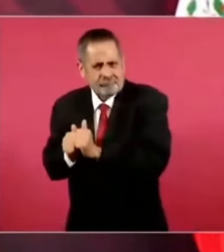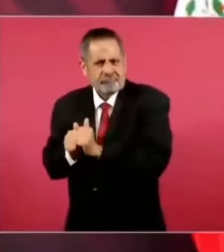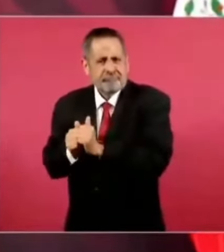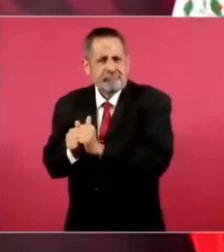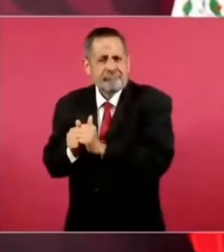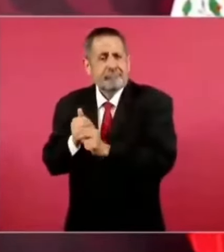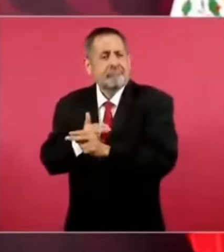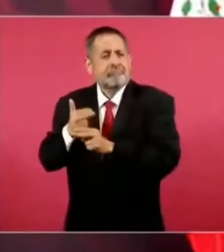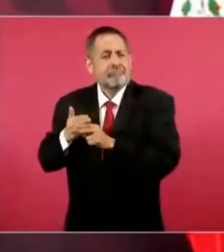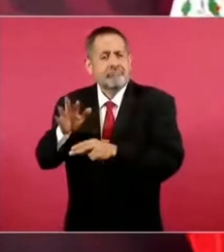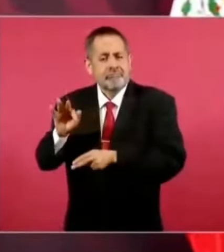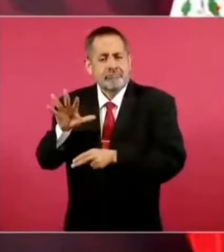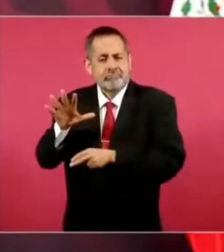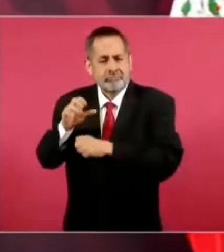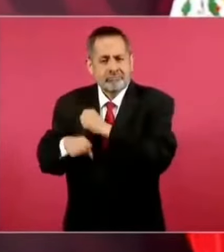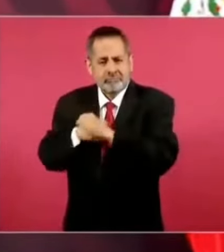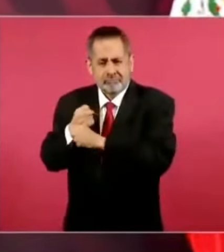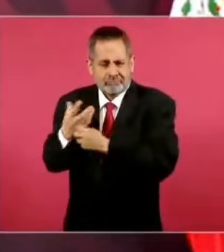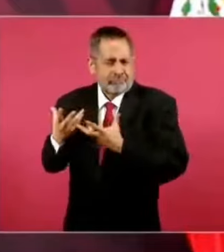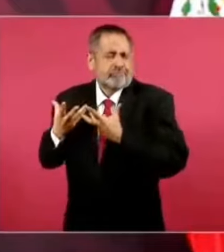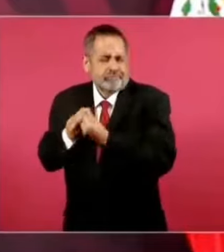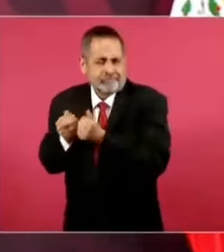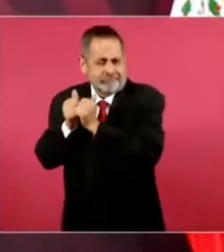hasta los 45 años.